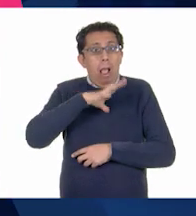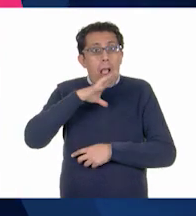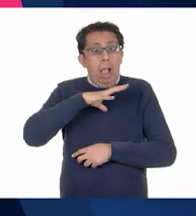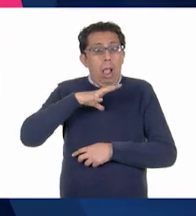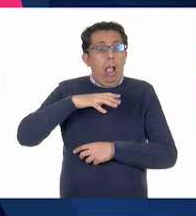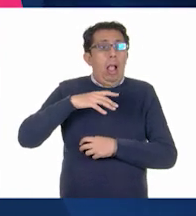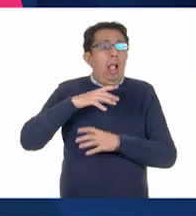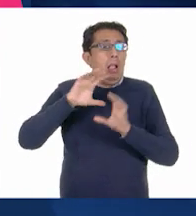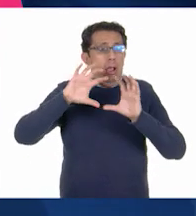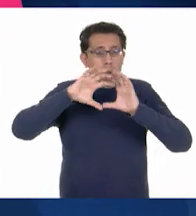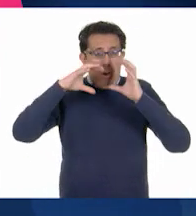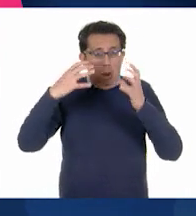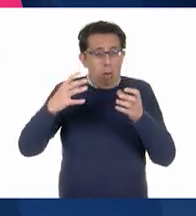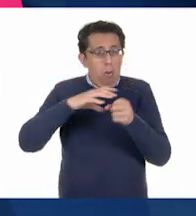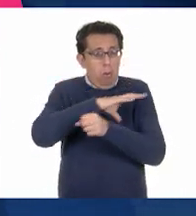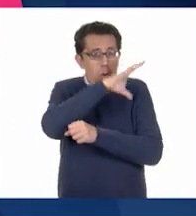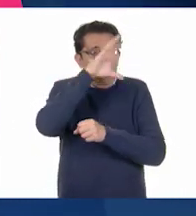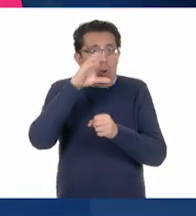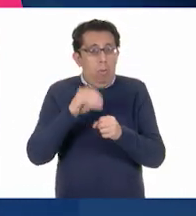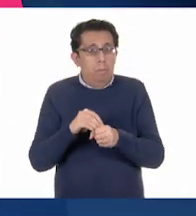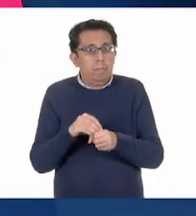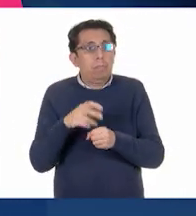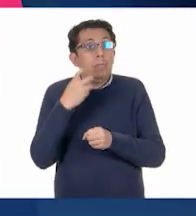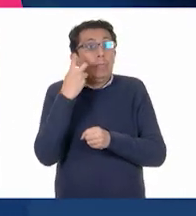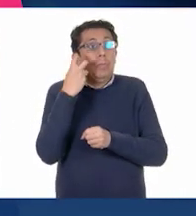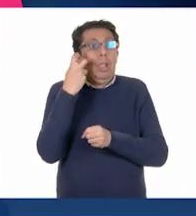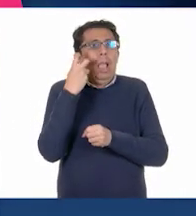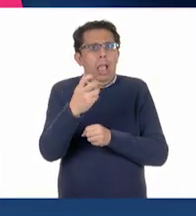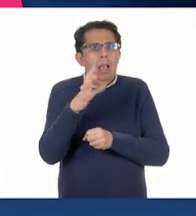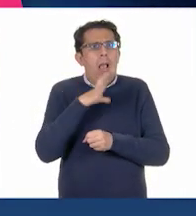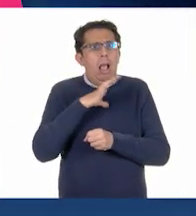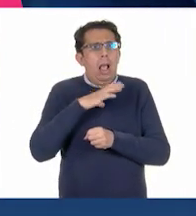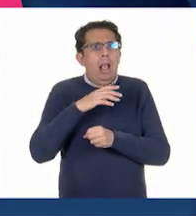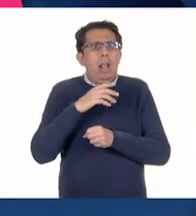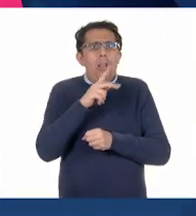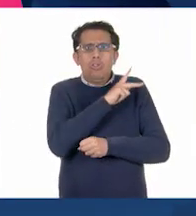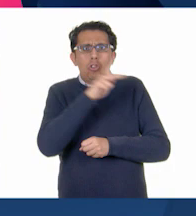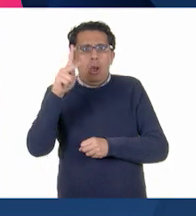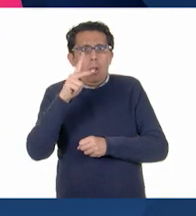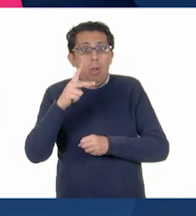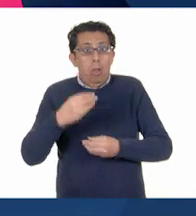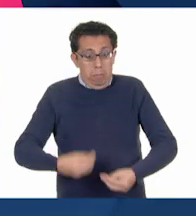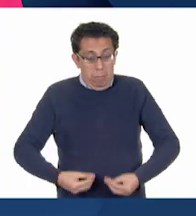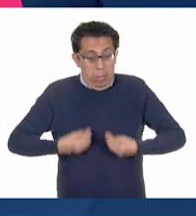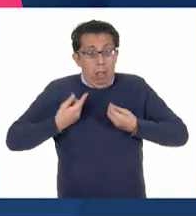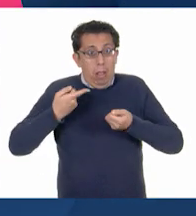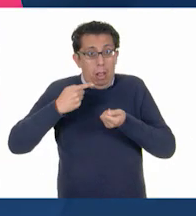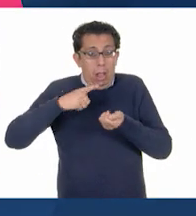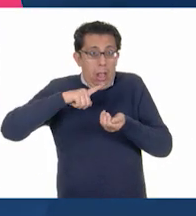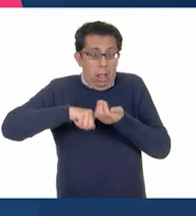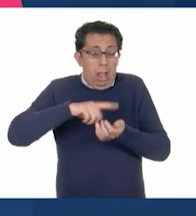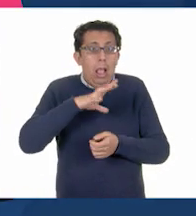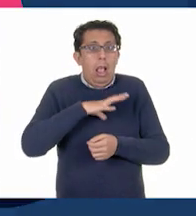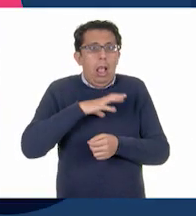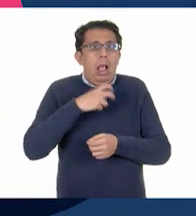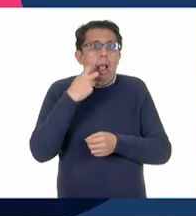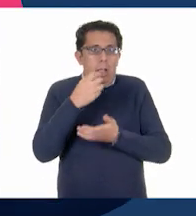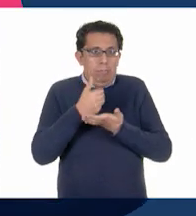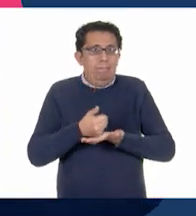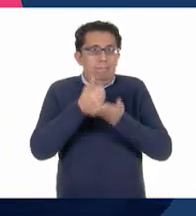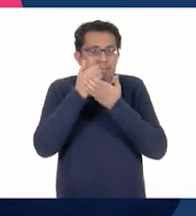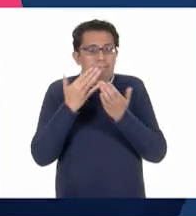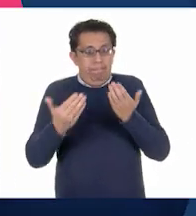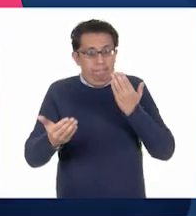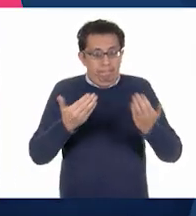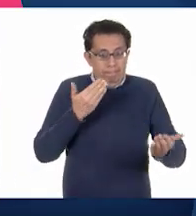constante, uniendo a todos los seres vivos en un frágil equilibrio, ya que juega un papel relevante para la vida al generar los